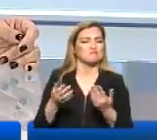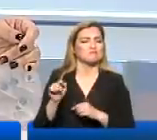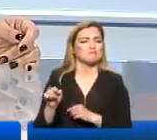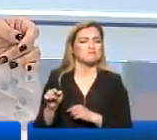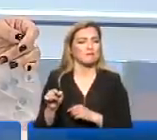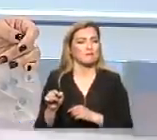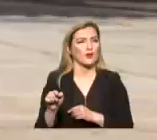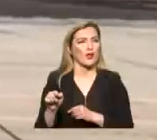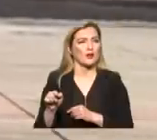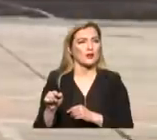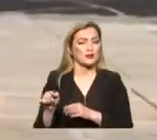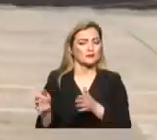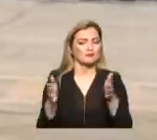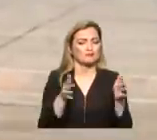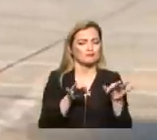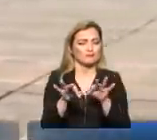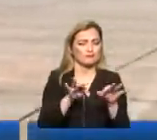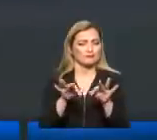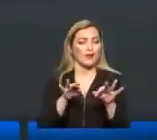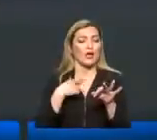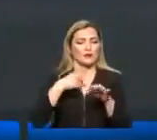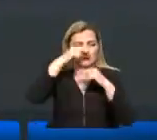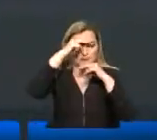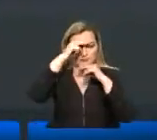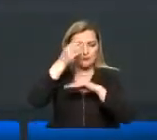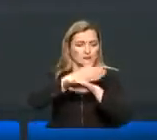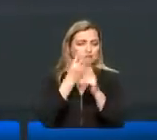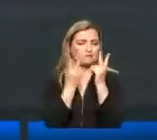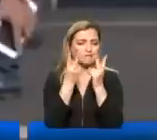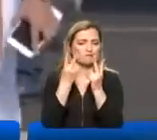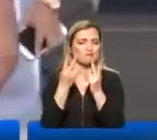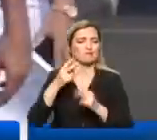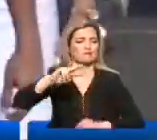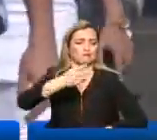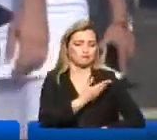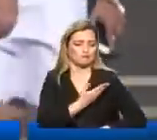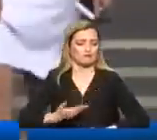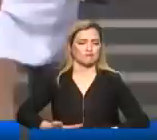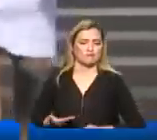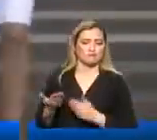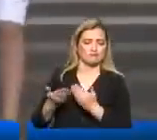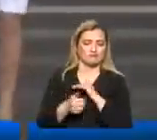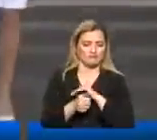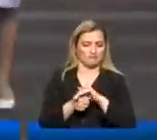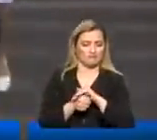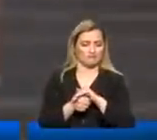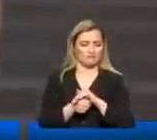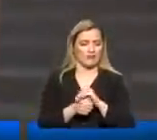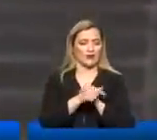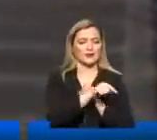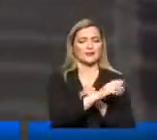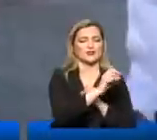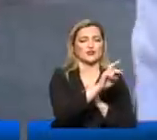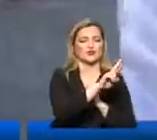posible. La noticia se la conoció luego de la visita del vicepresidente Otto Sonel Kostner a Galápagos. Santa Cruz y